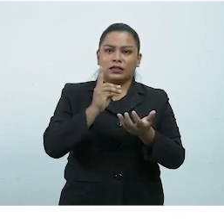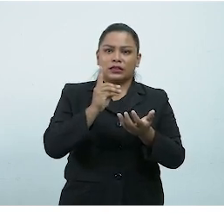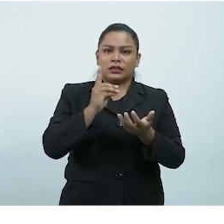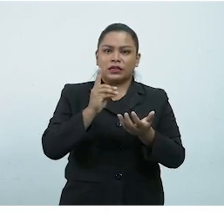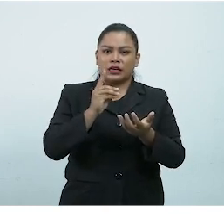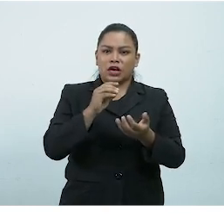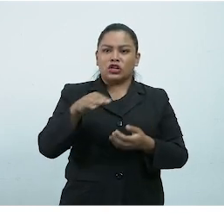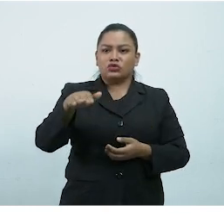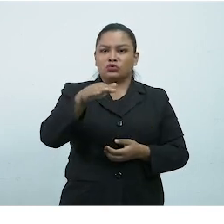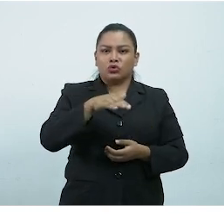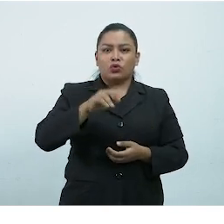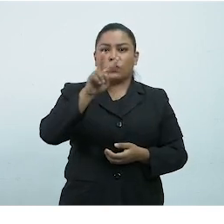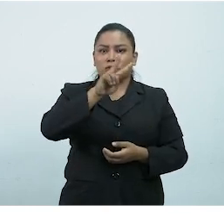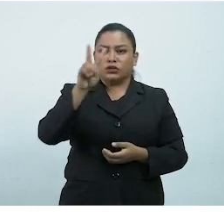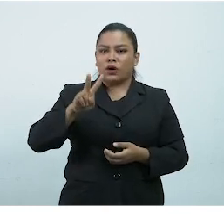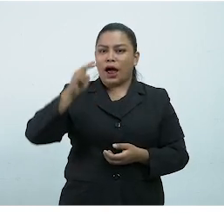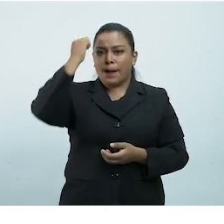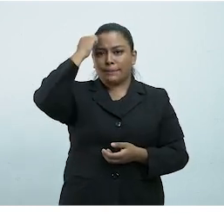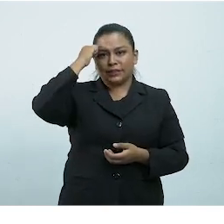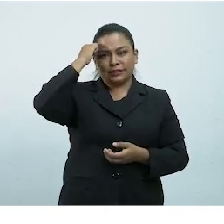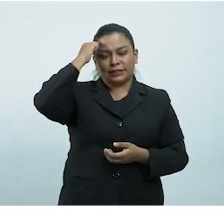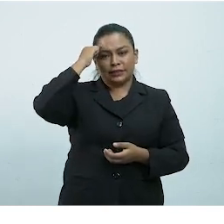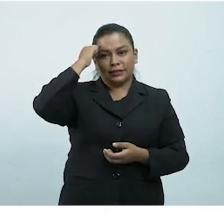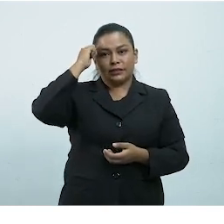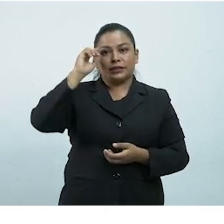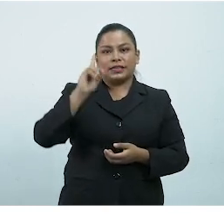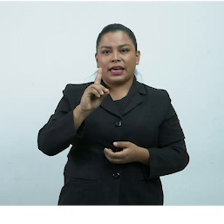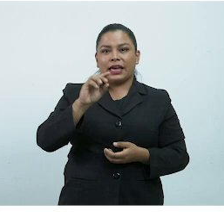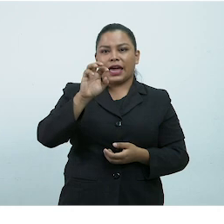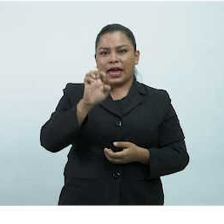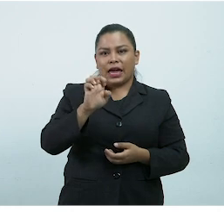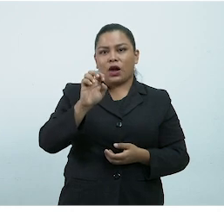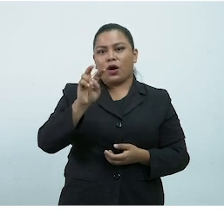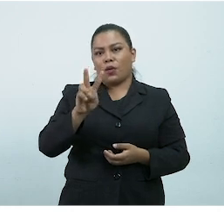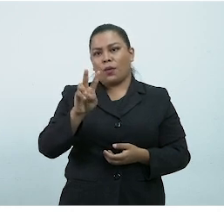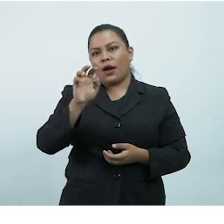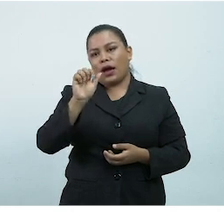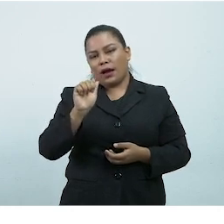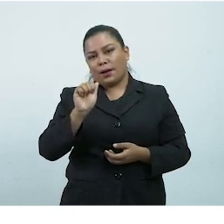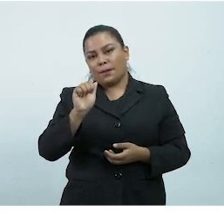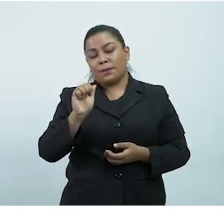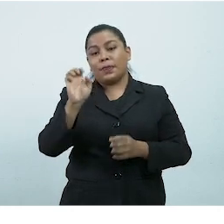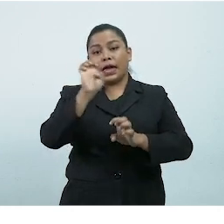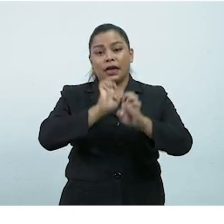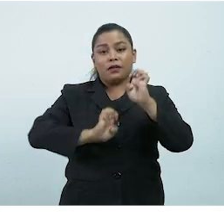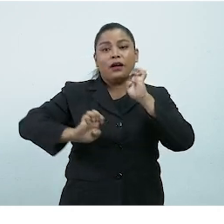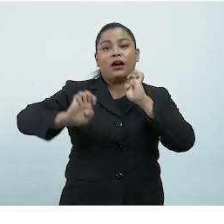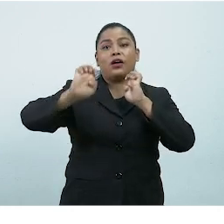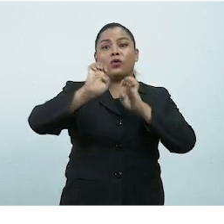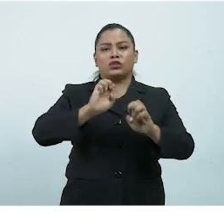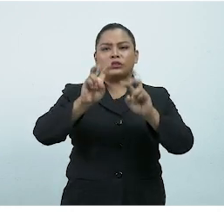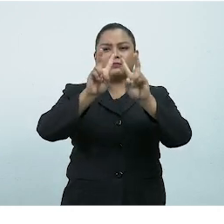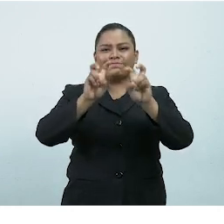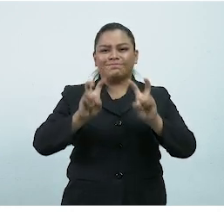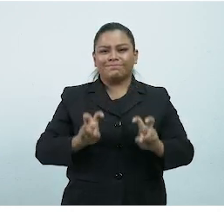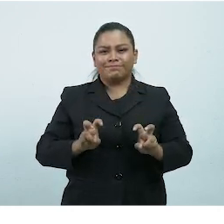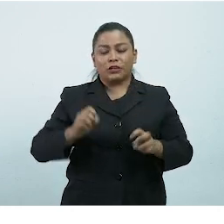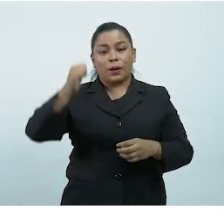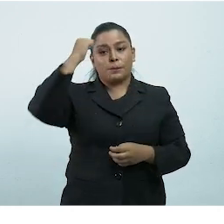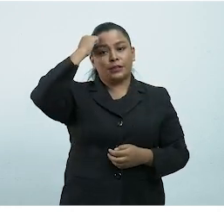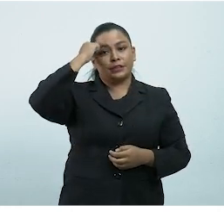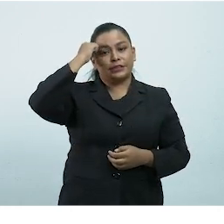virtuales de aprendizaje DEVA Evaluación diagnóstica de los